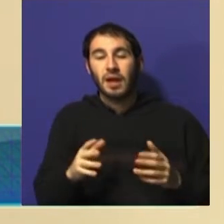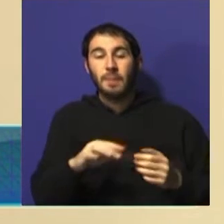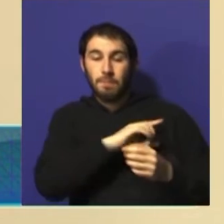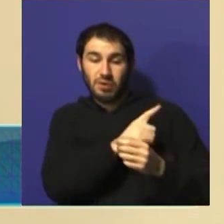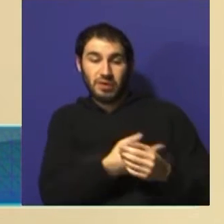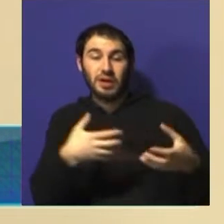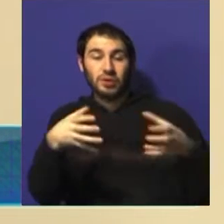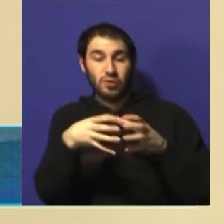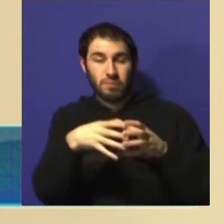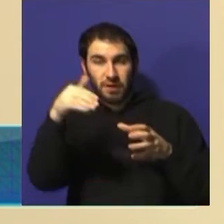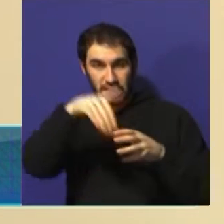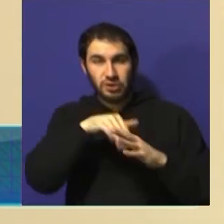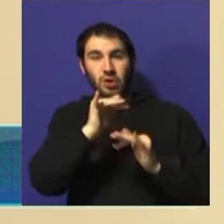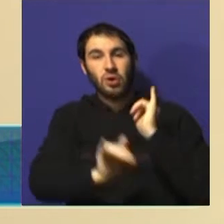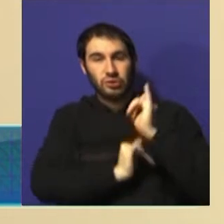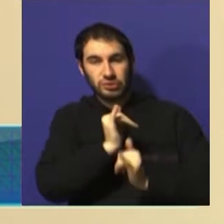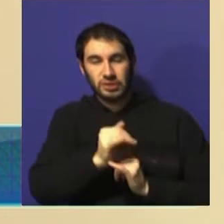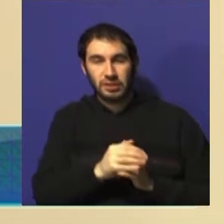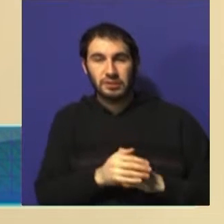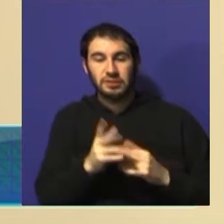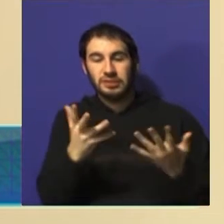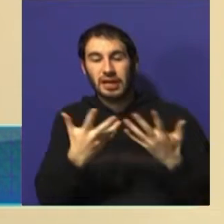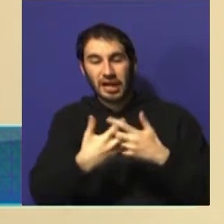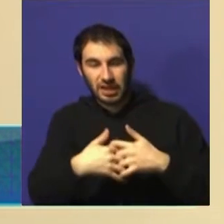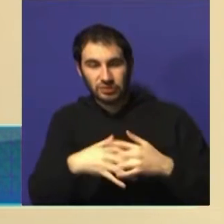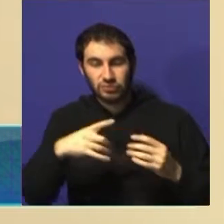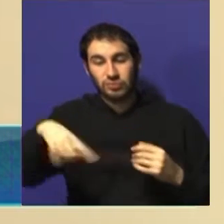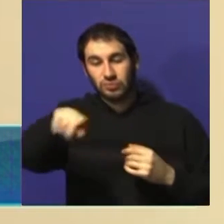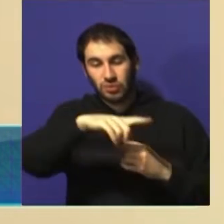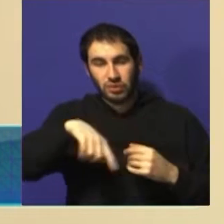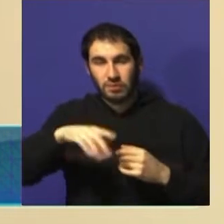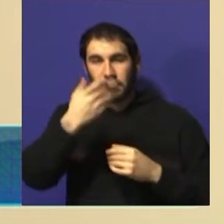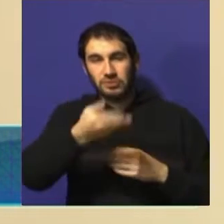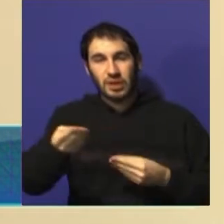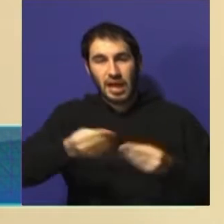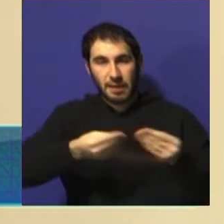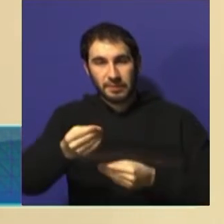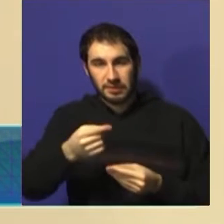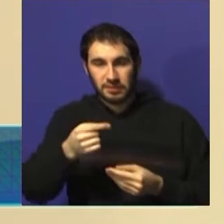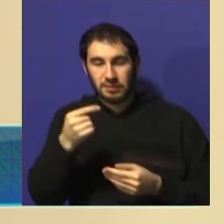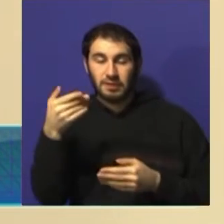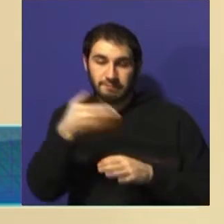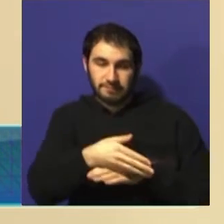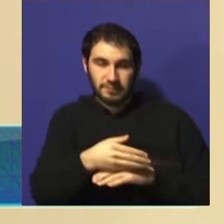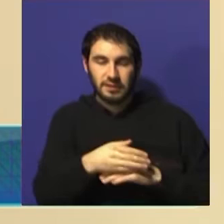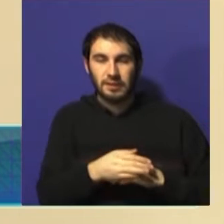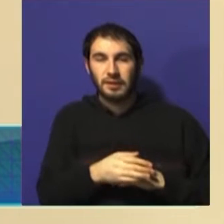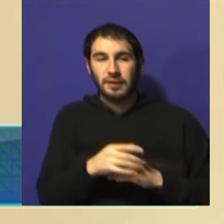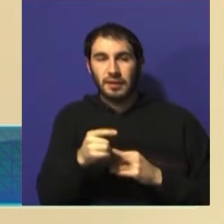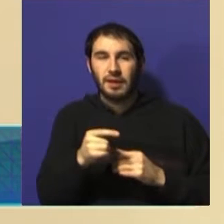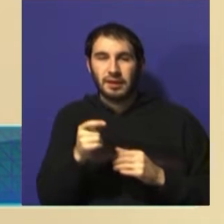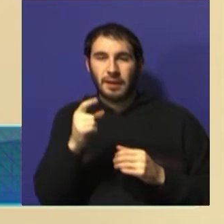de eso que decíamos, de ese engranaje que los empresarios tenían que correr, estaba el